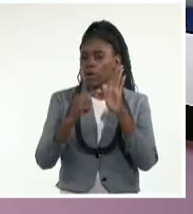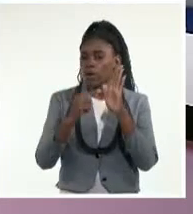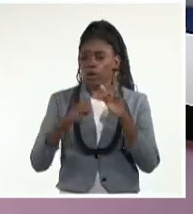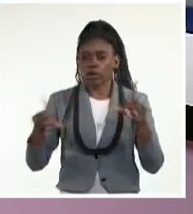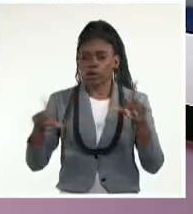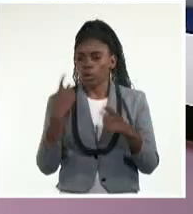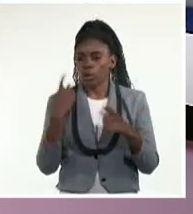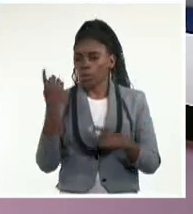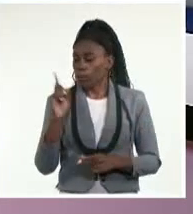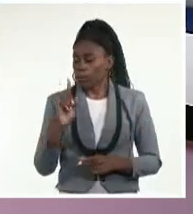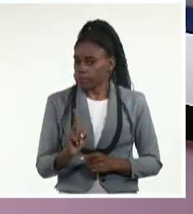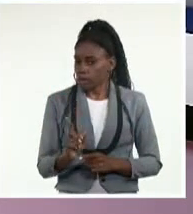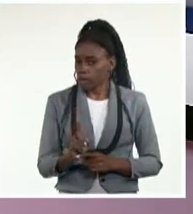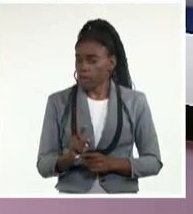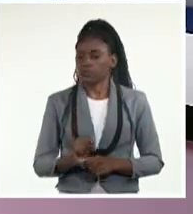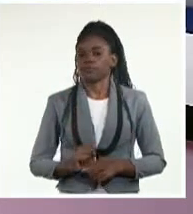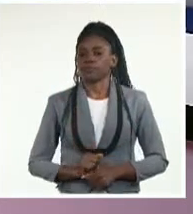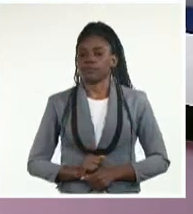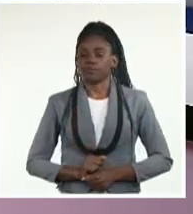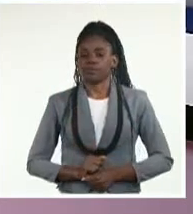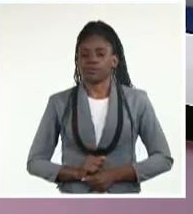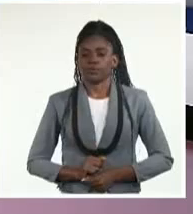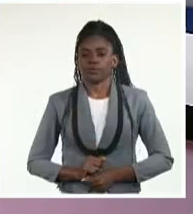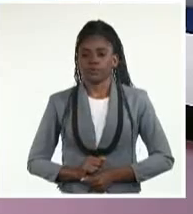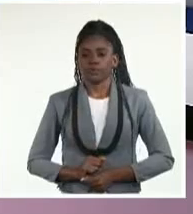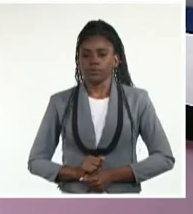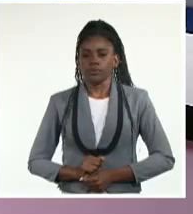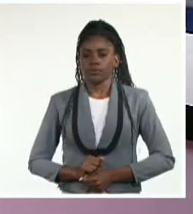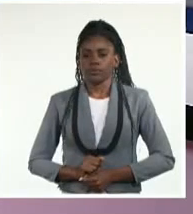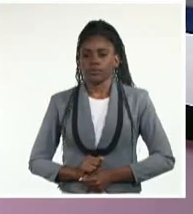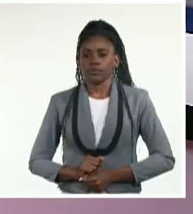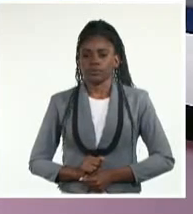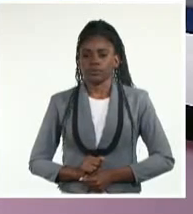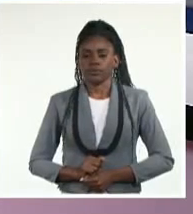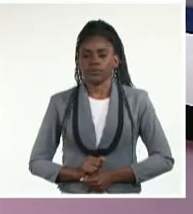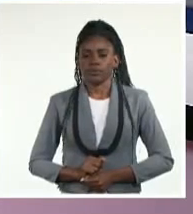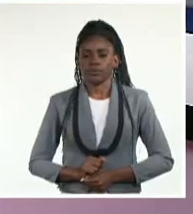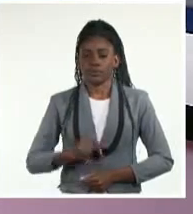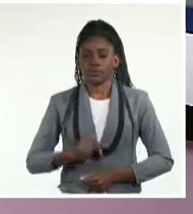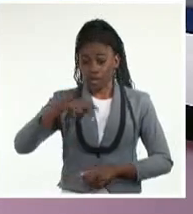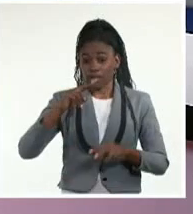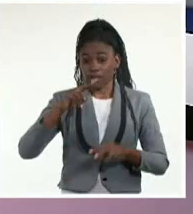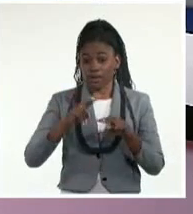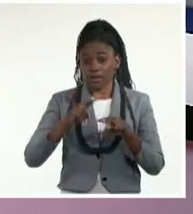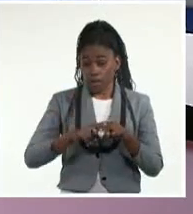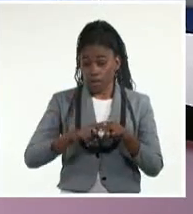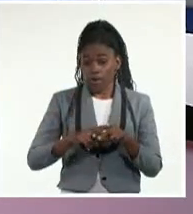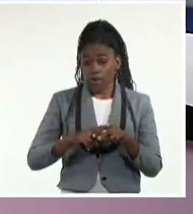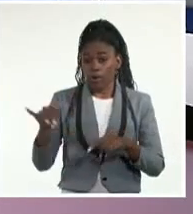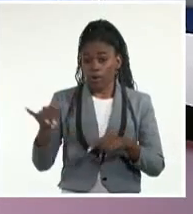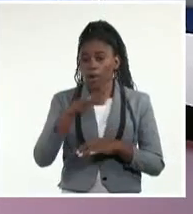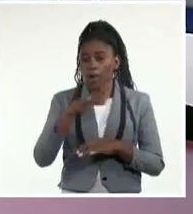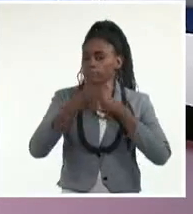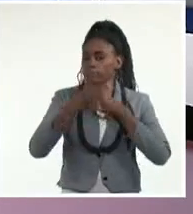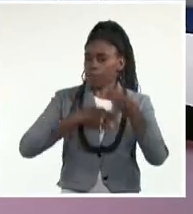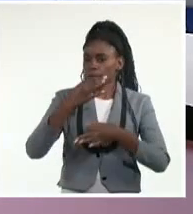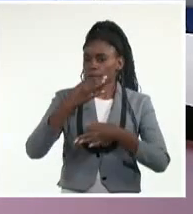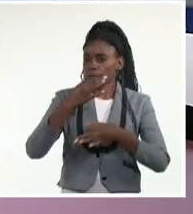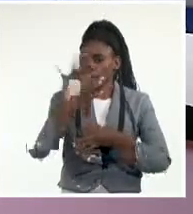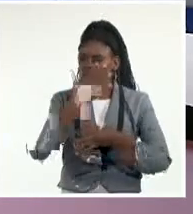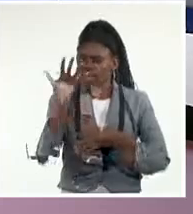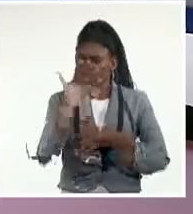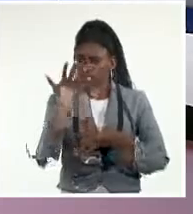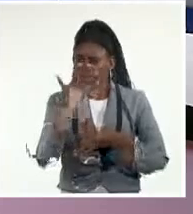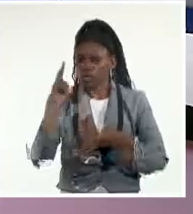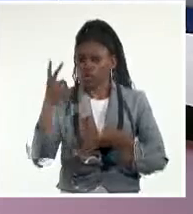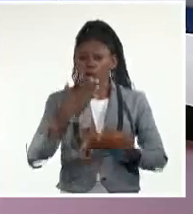y anula las consecuencias que se derivarían de su emisión. Desde La Habana ofrecieron igualmente su declaración 2 exdirectivos